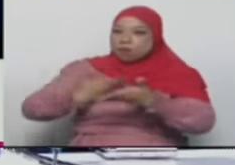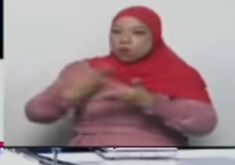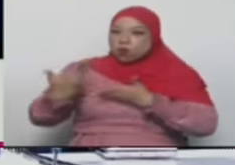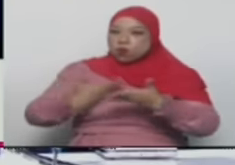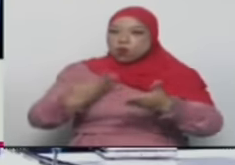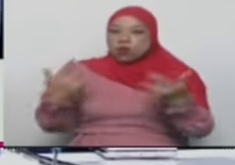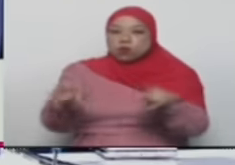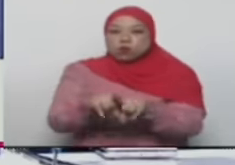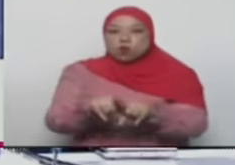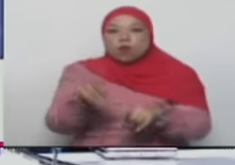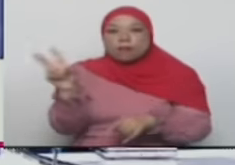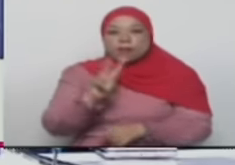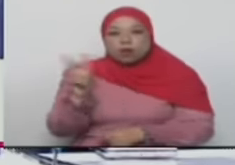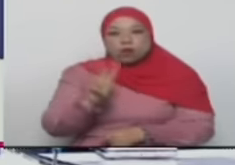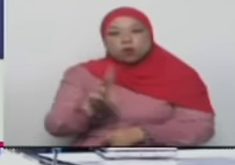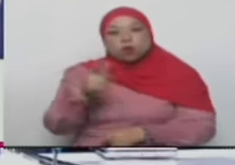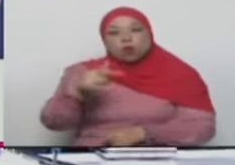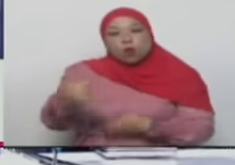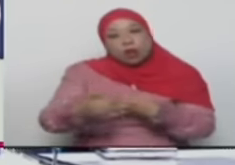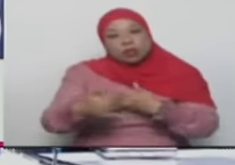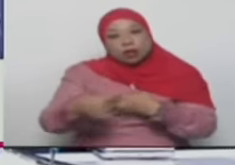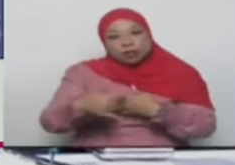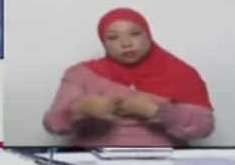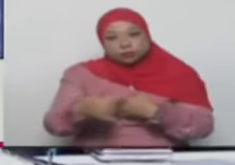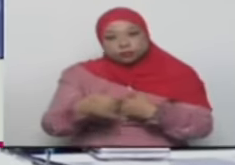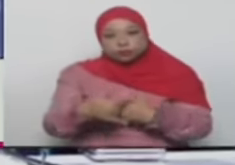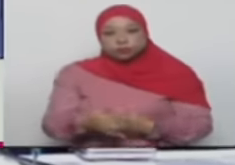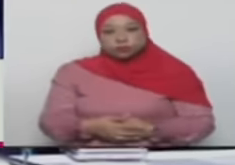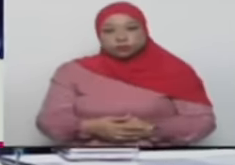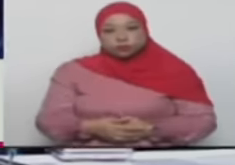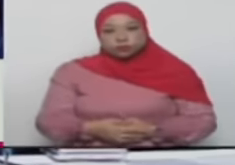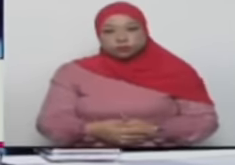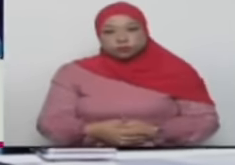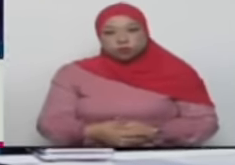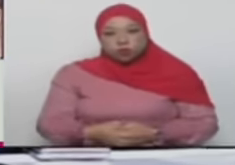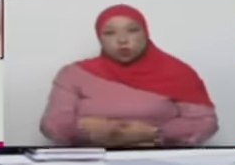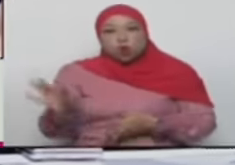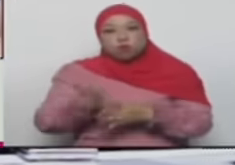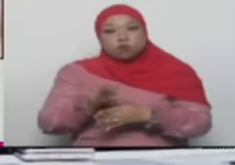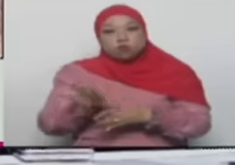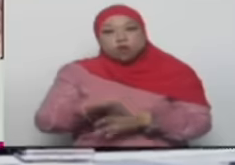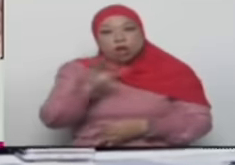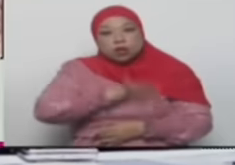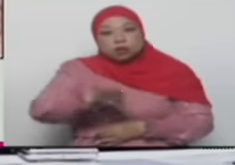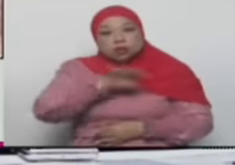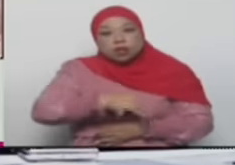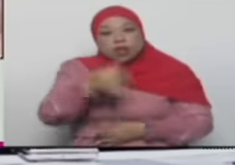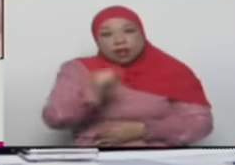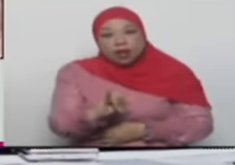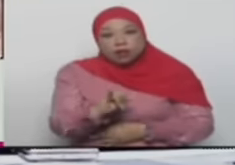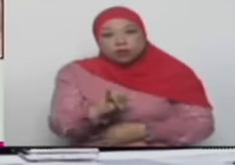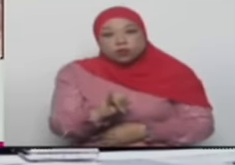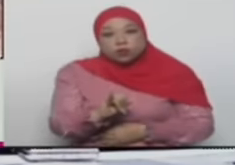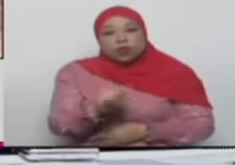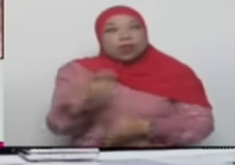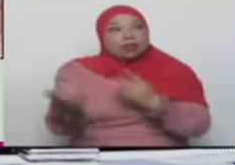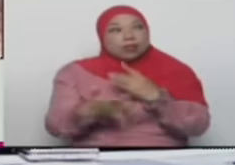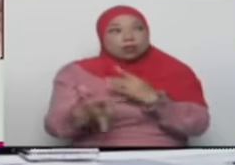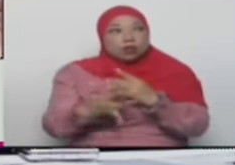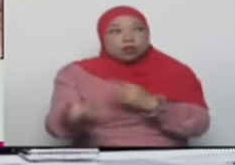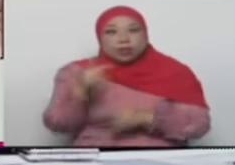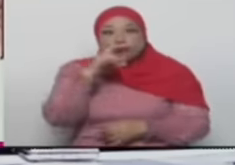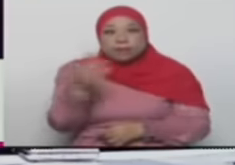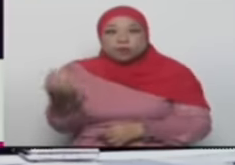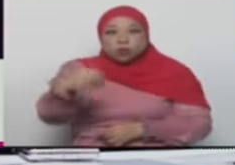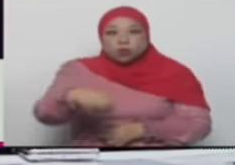con talento nacional. Presidente. Porque fíjate, el ataque es al funcionamiento de la sociedad que tenemos, de alta tecnología.